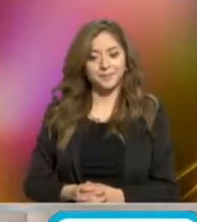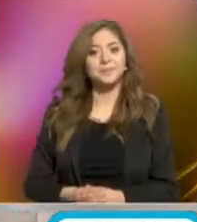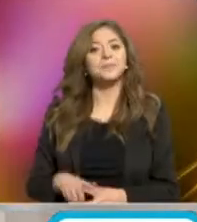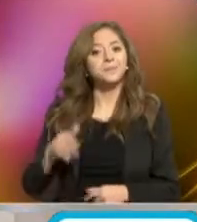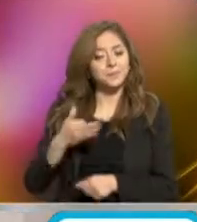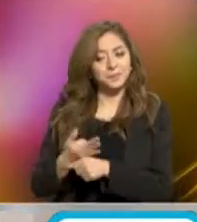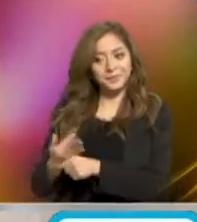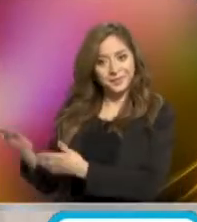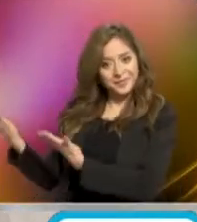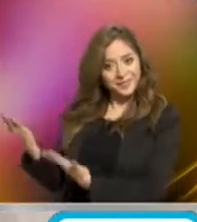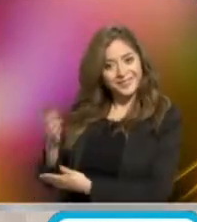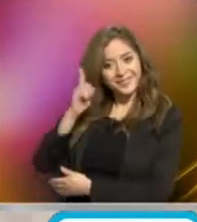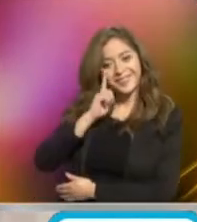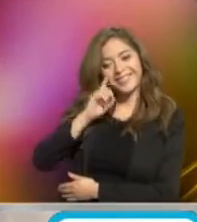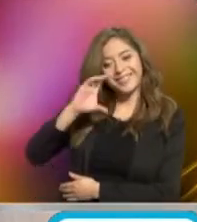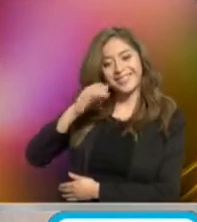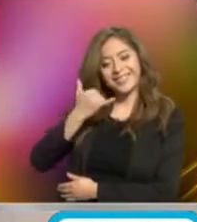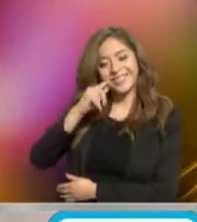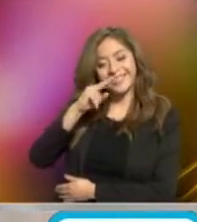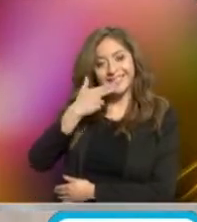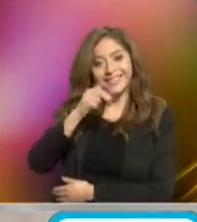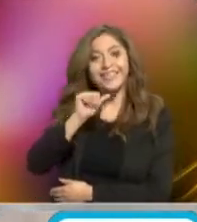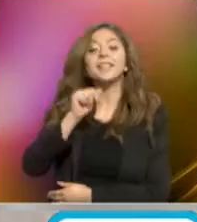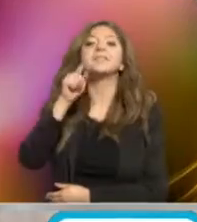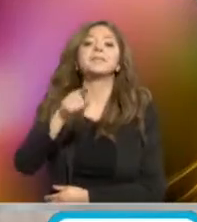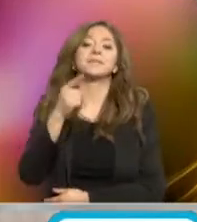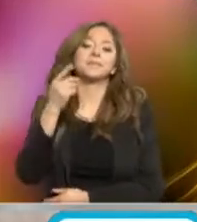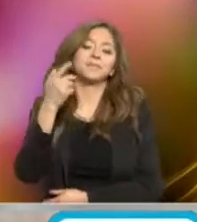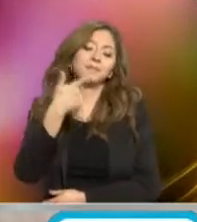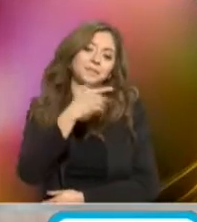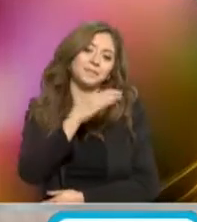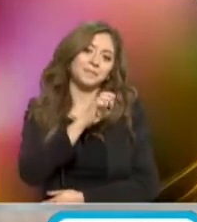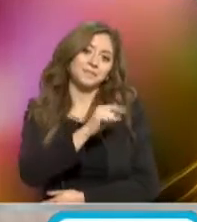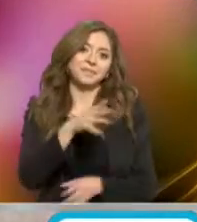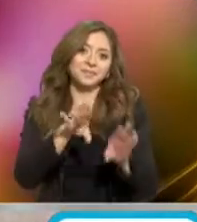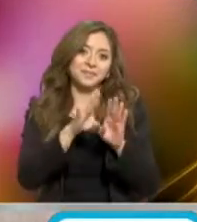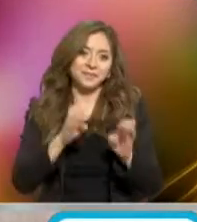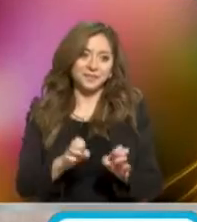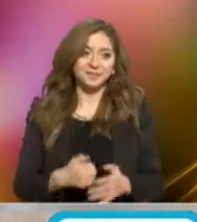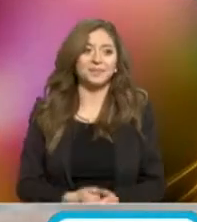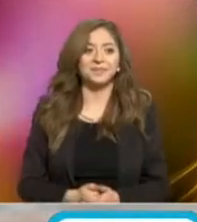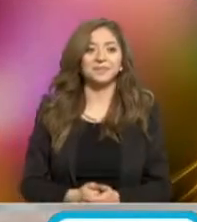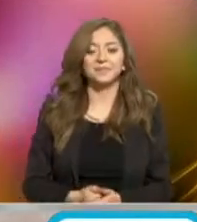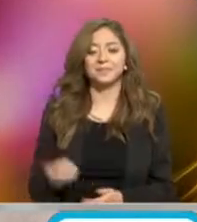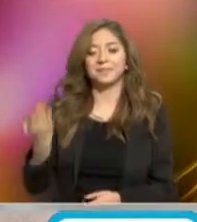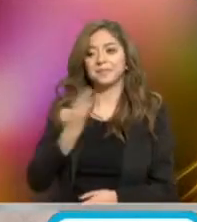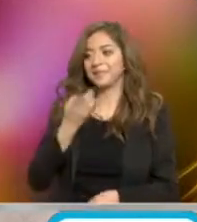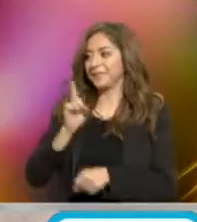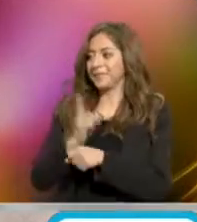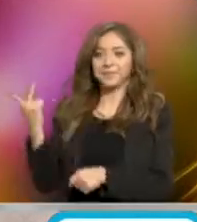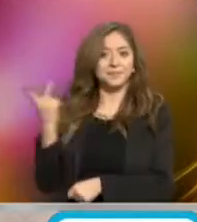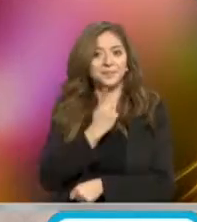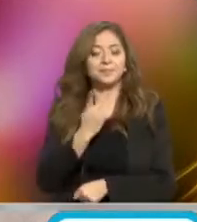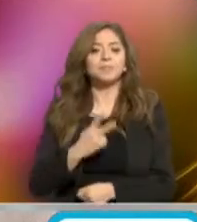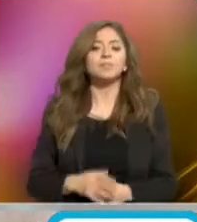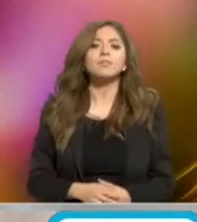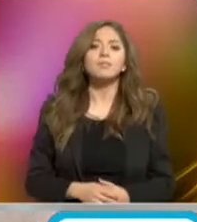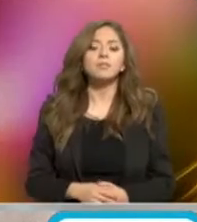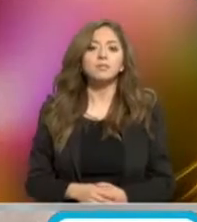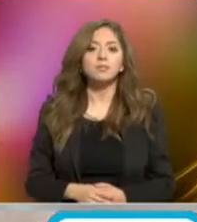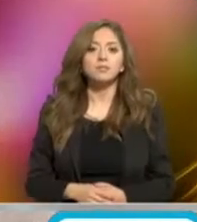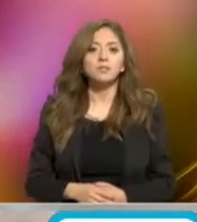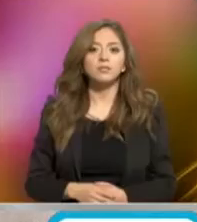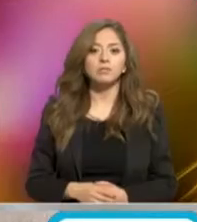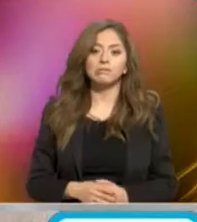Y ya está con nosotros Cintia, a quien yo le doy los buenos días. Gabriela, ¿cómo estás? Buenos días, Cintia, bienvenida. Hola, buenos días a los dos. Oye, parece que se va a